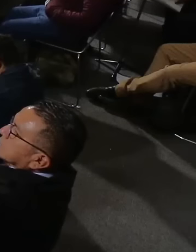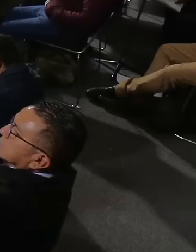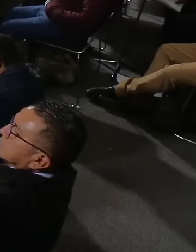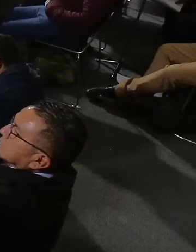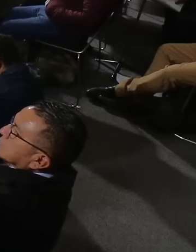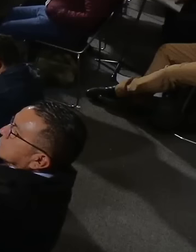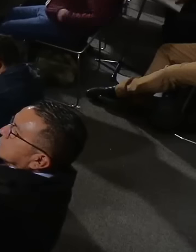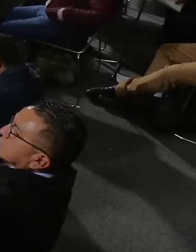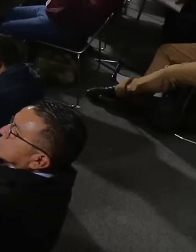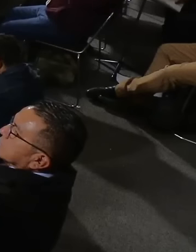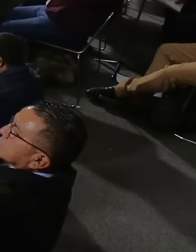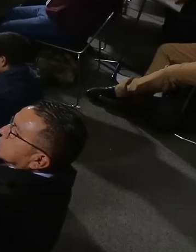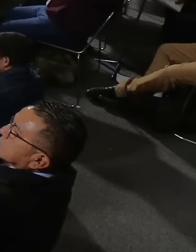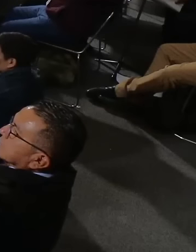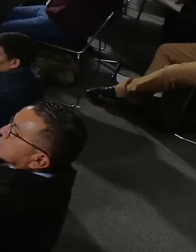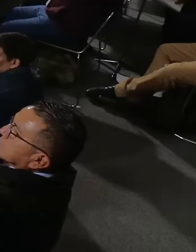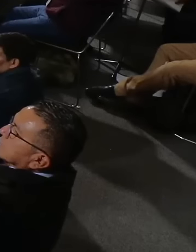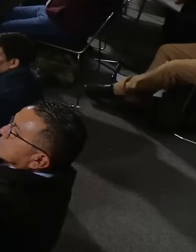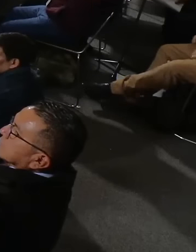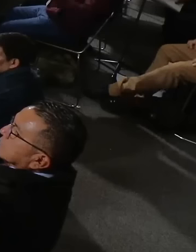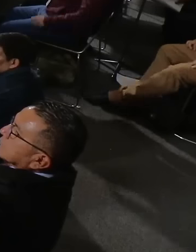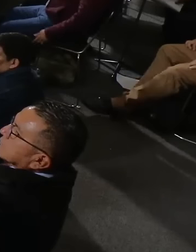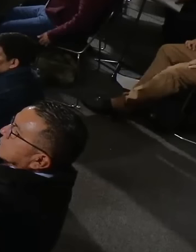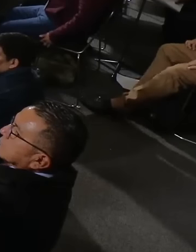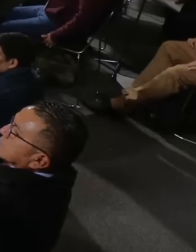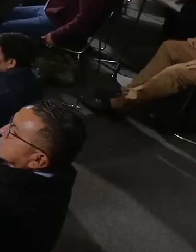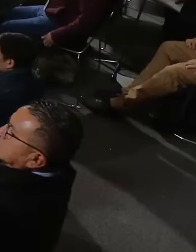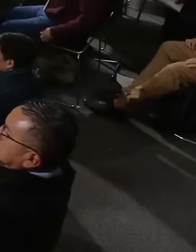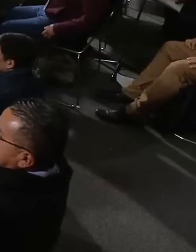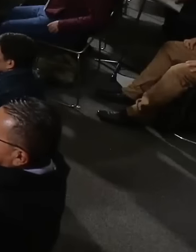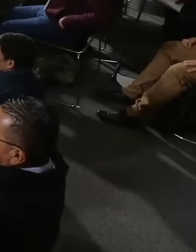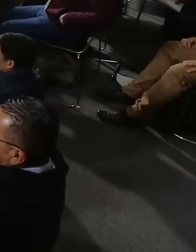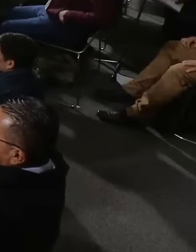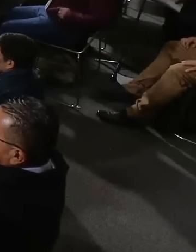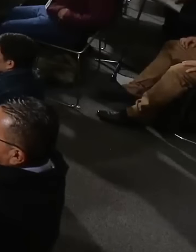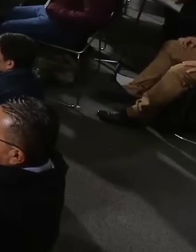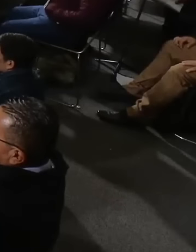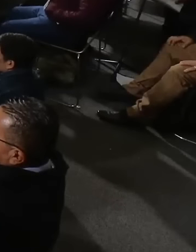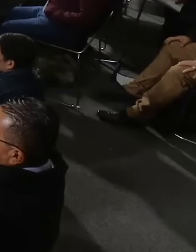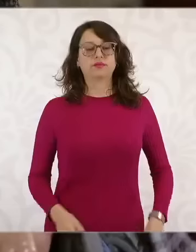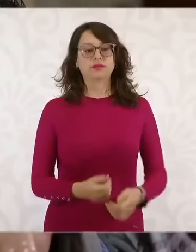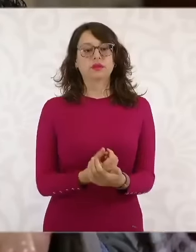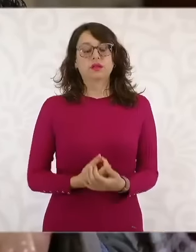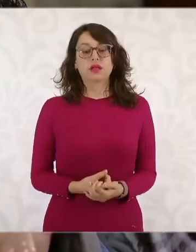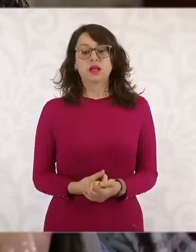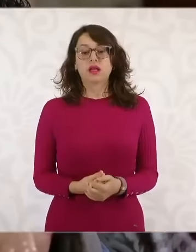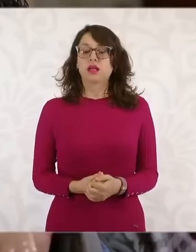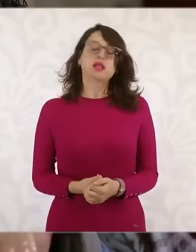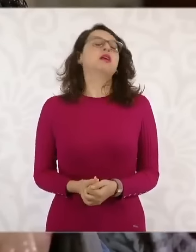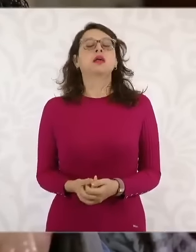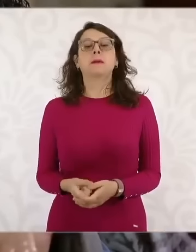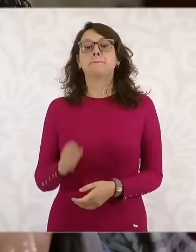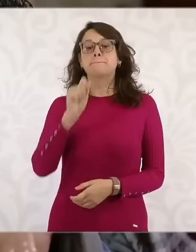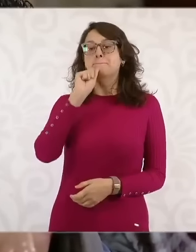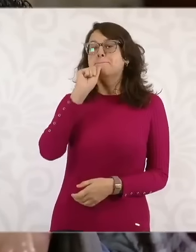a la comisión. Y en este mismo sentido también pareciera que están distantes, pero aquí se juntan